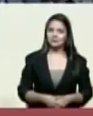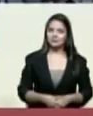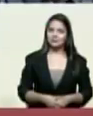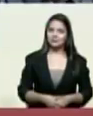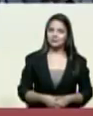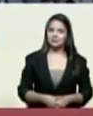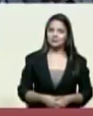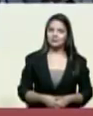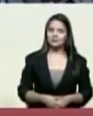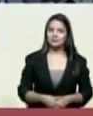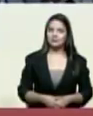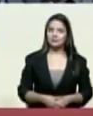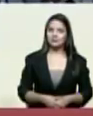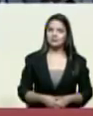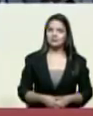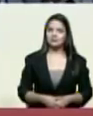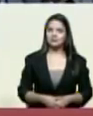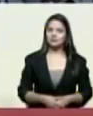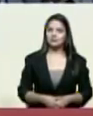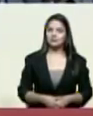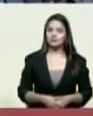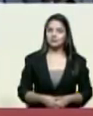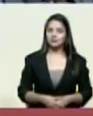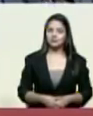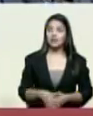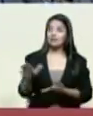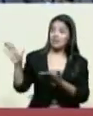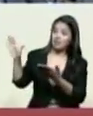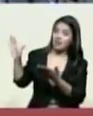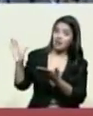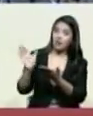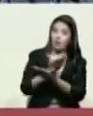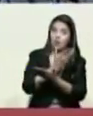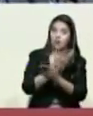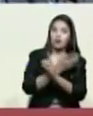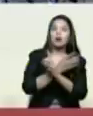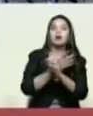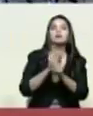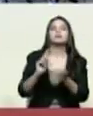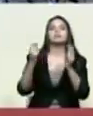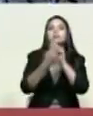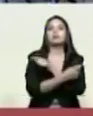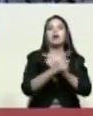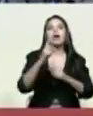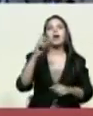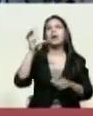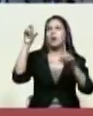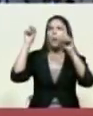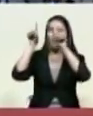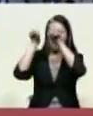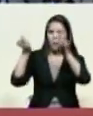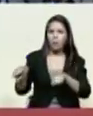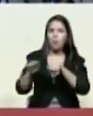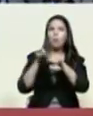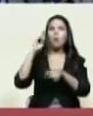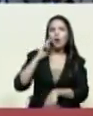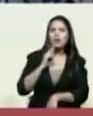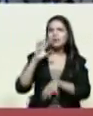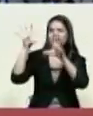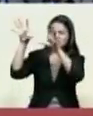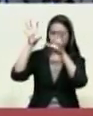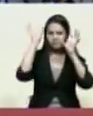Se derogó y regresó la República Bolivariana, la República de Venezuela, y bajaron a Bolívar del Salón Ayacucho.